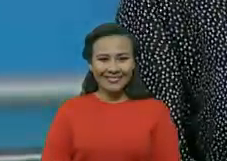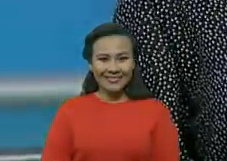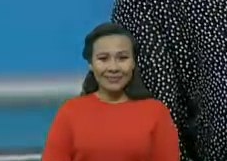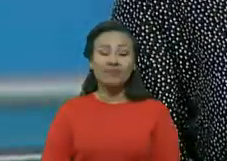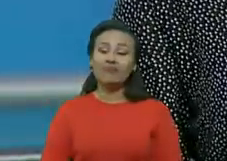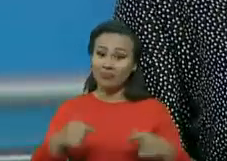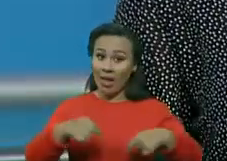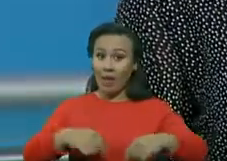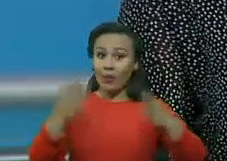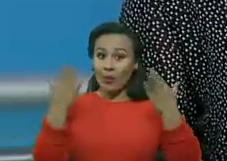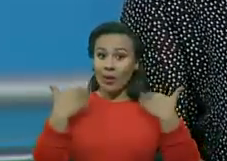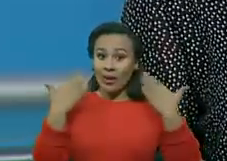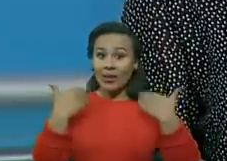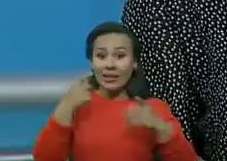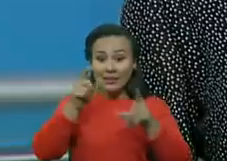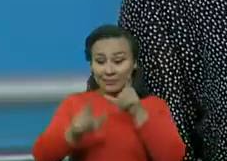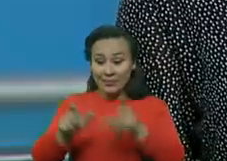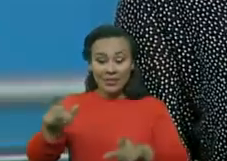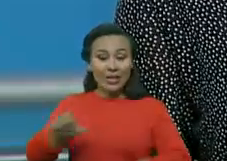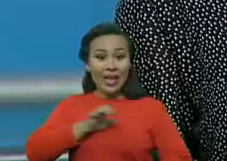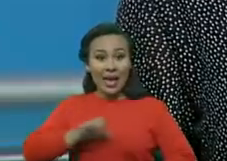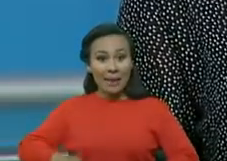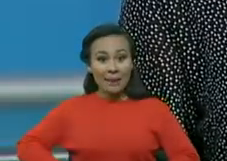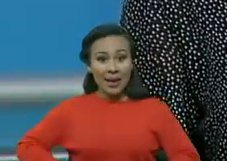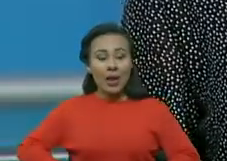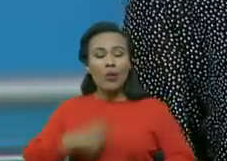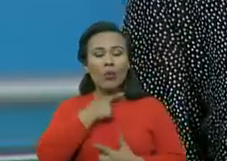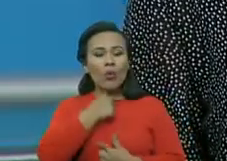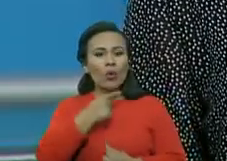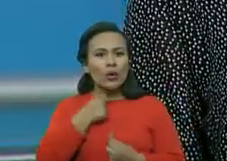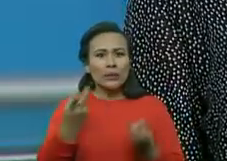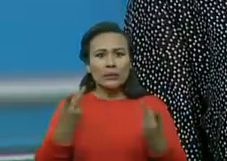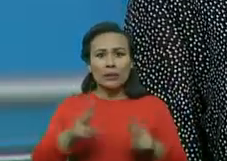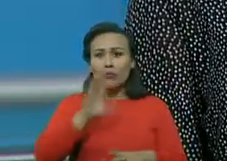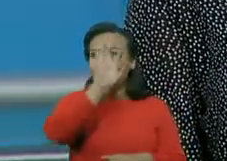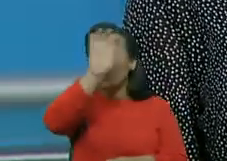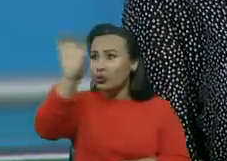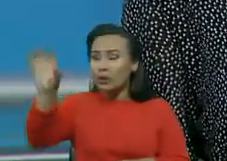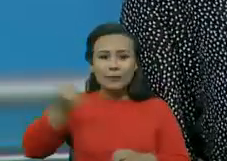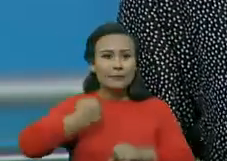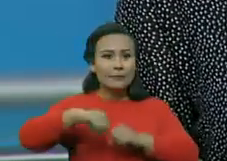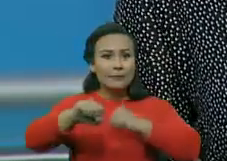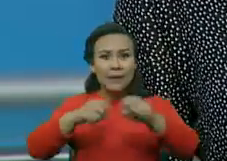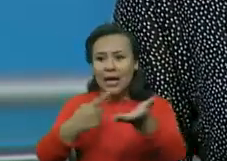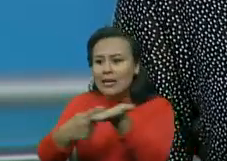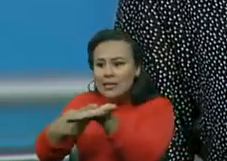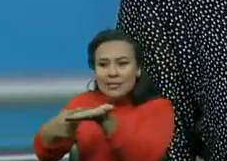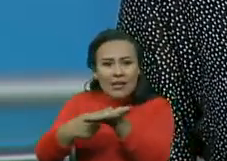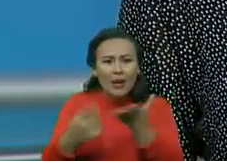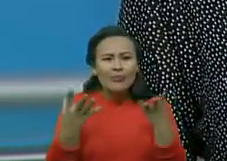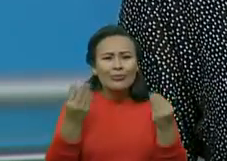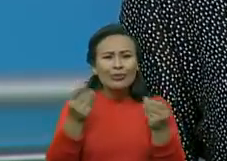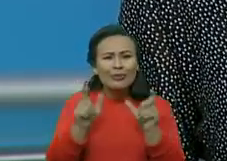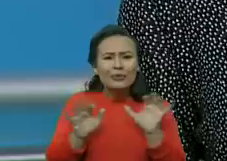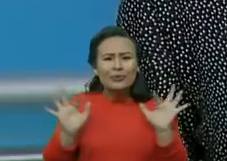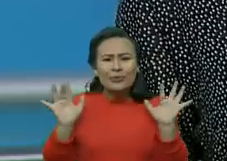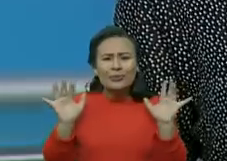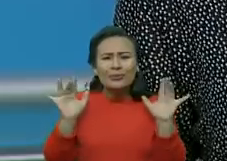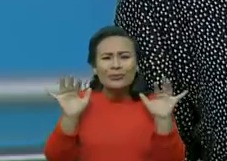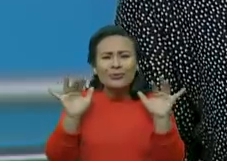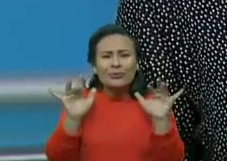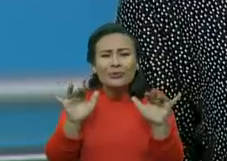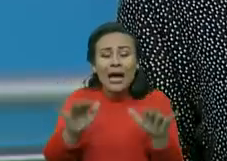Y en Guayaquil, los hinchas eléctricos celebraron en varios puntos de la urbe porteña. Numerosos simpatizantes del